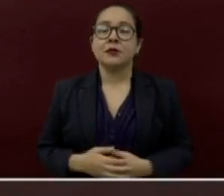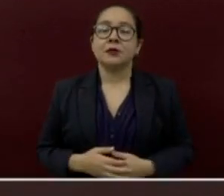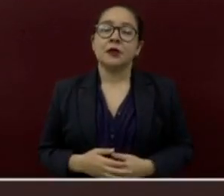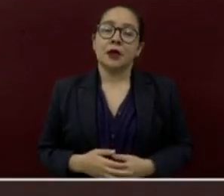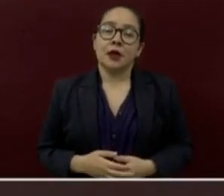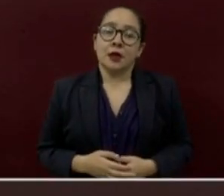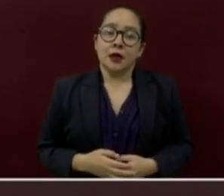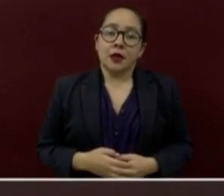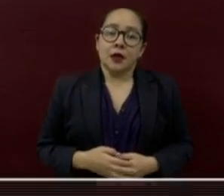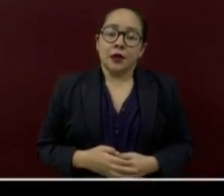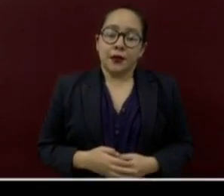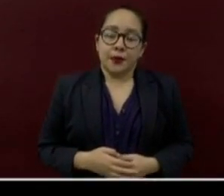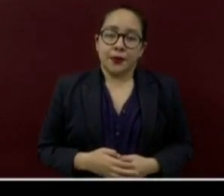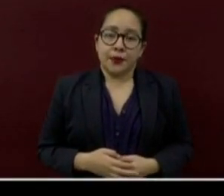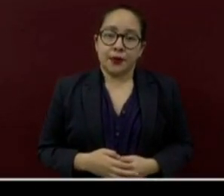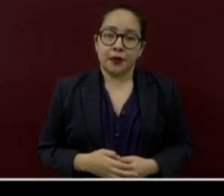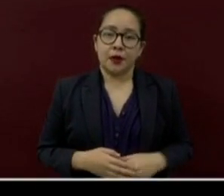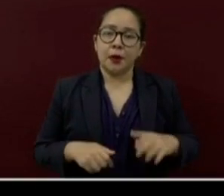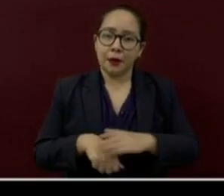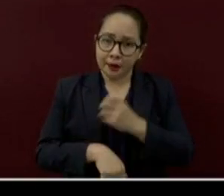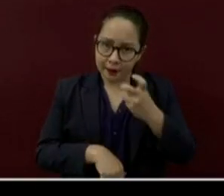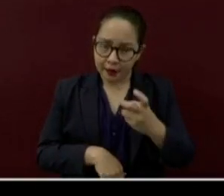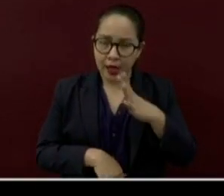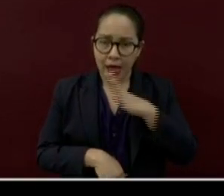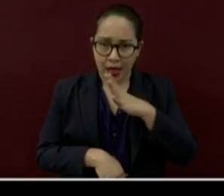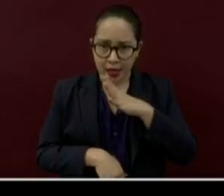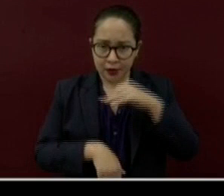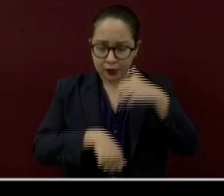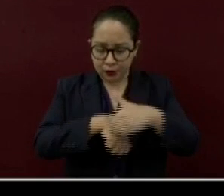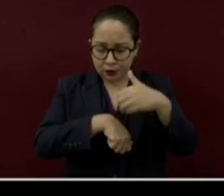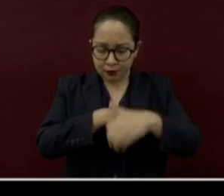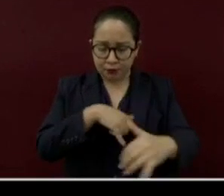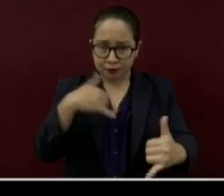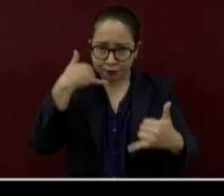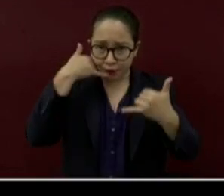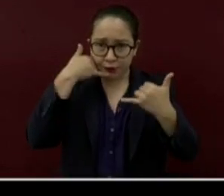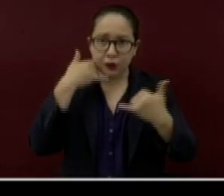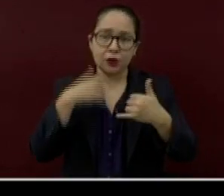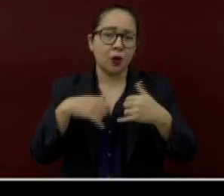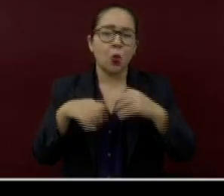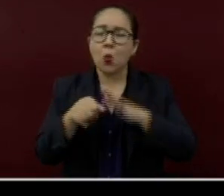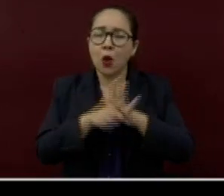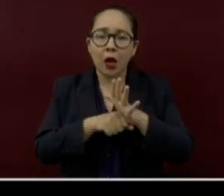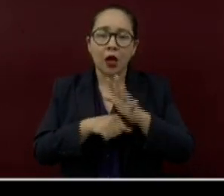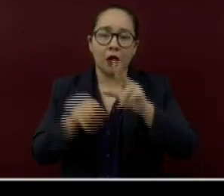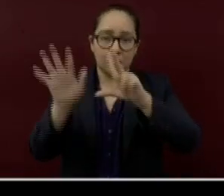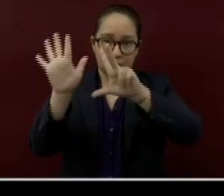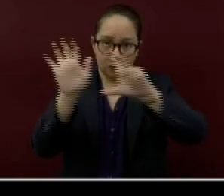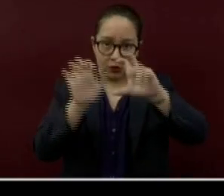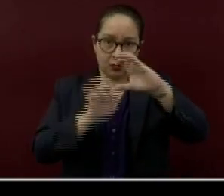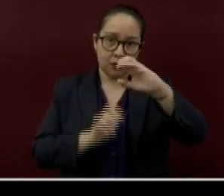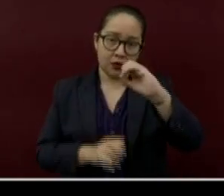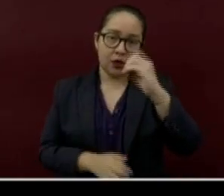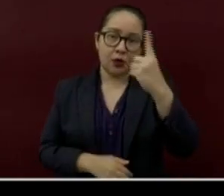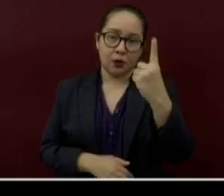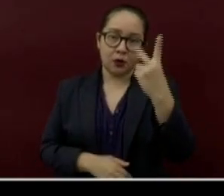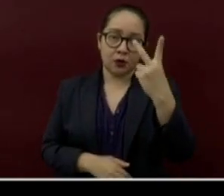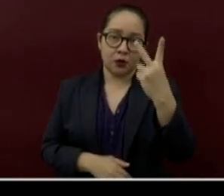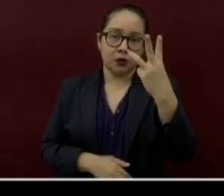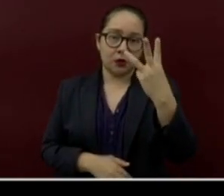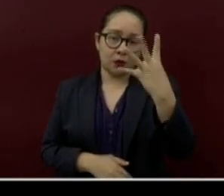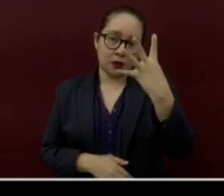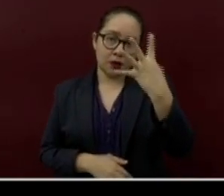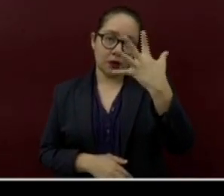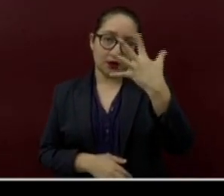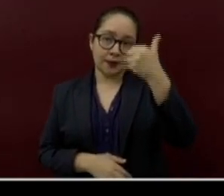para ustedes se habilitó el número de atención el 800 0 1 2 3 4